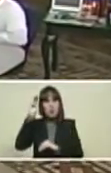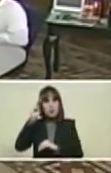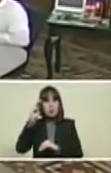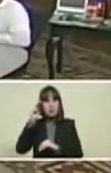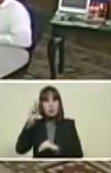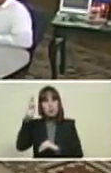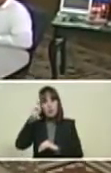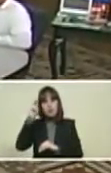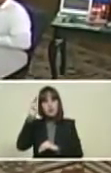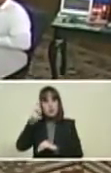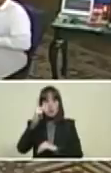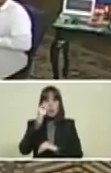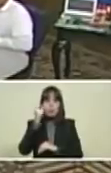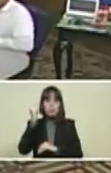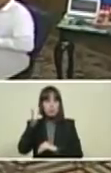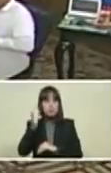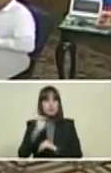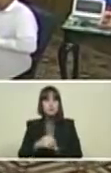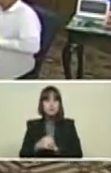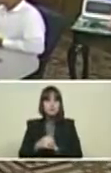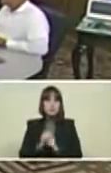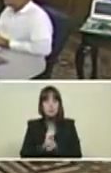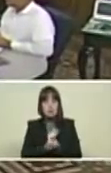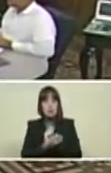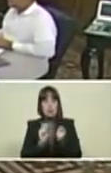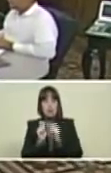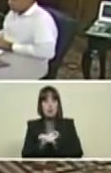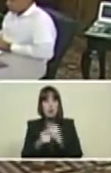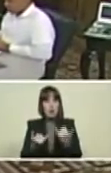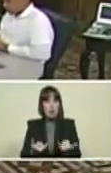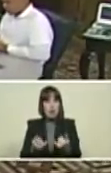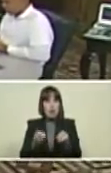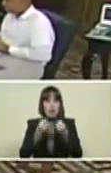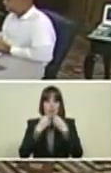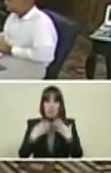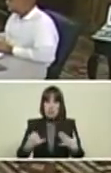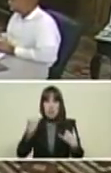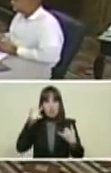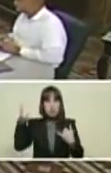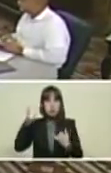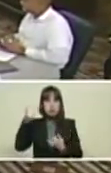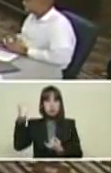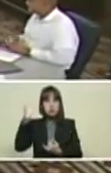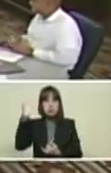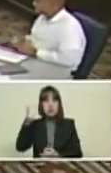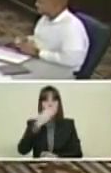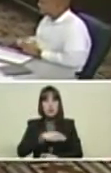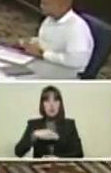maestras, profesores. Transformar esa bella idea de